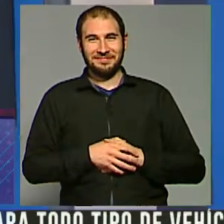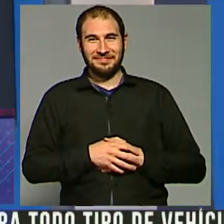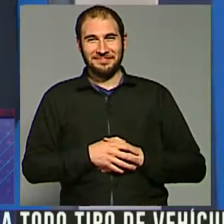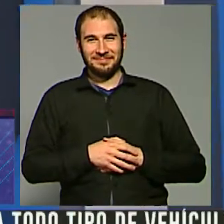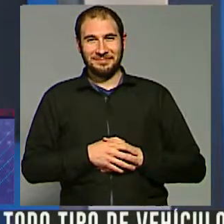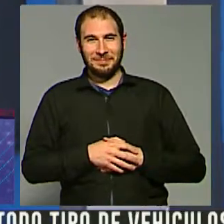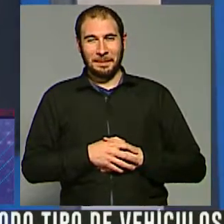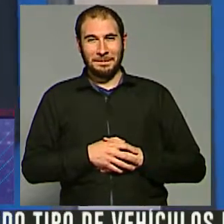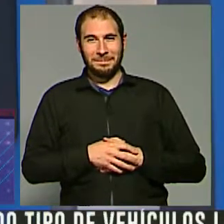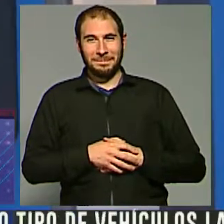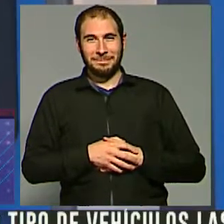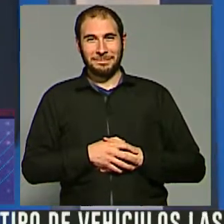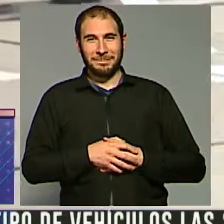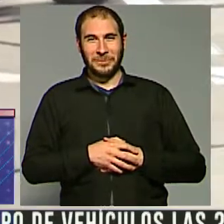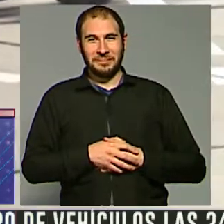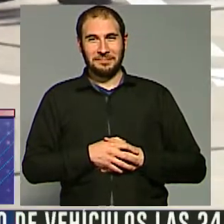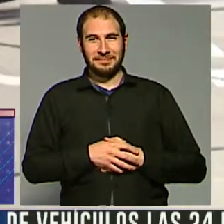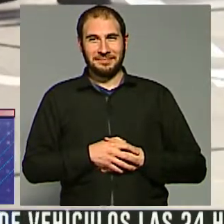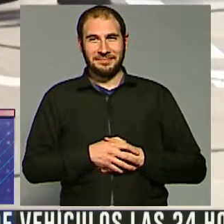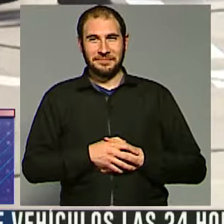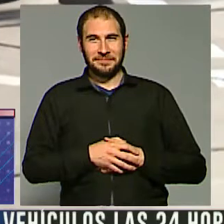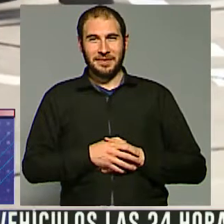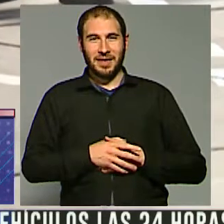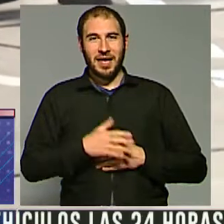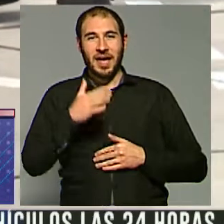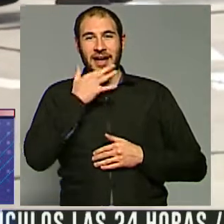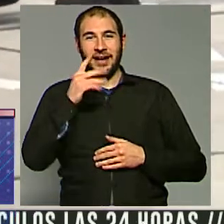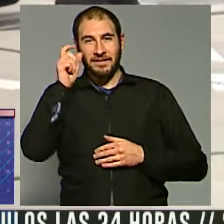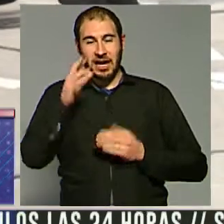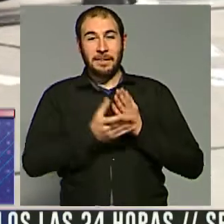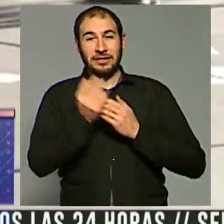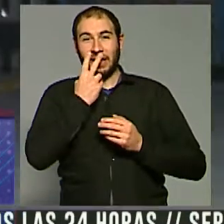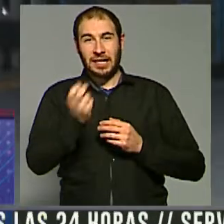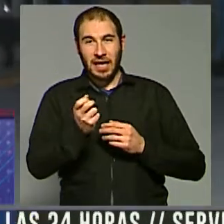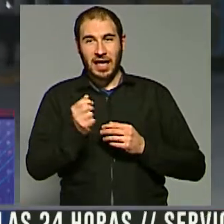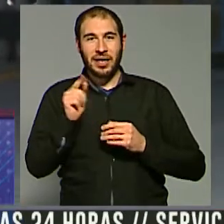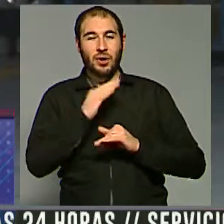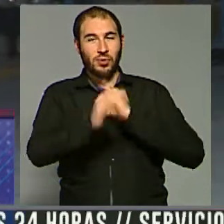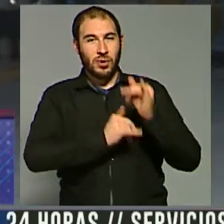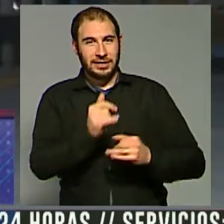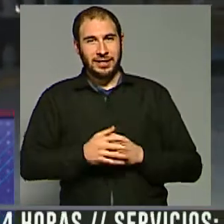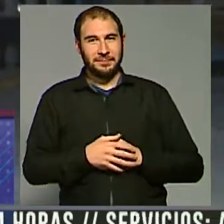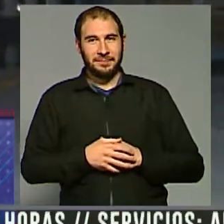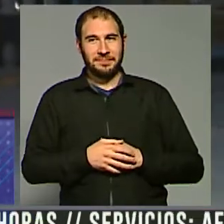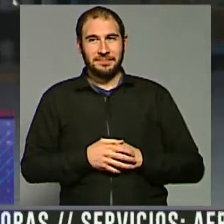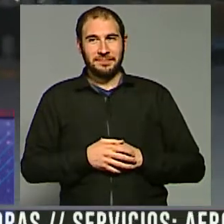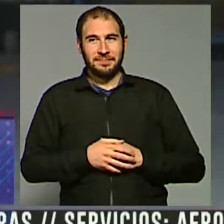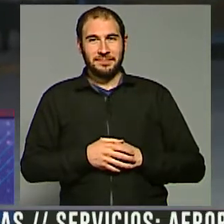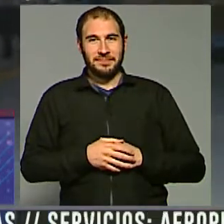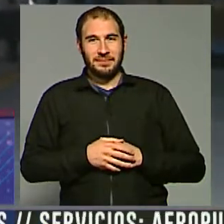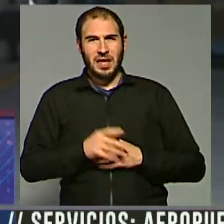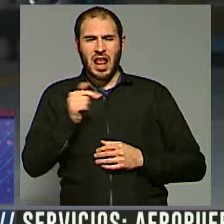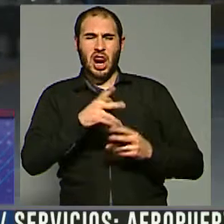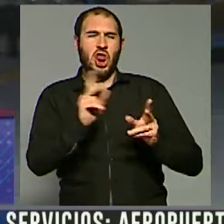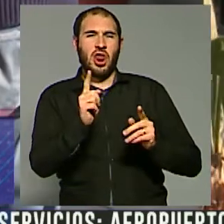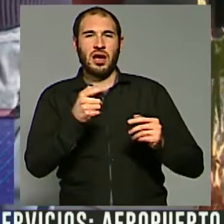Niegan restricciones en la venta de combustibles. Javier Iguacel, ministro de Energía, sostuvo que desmiente